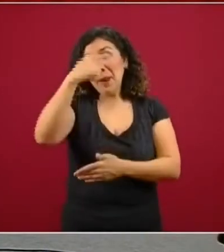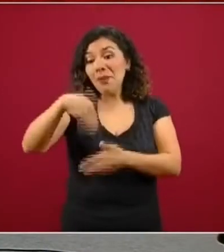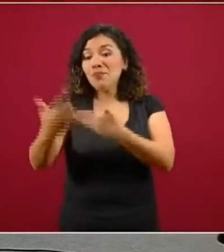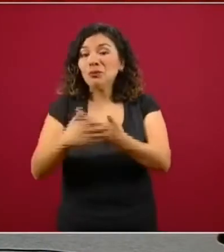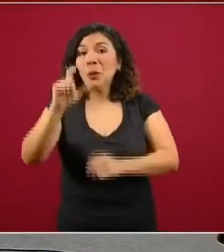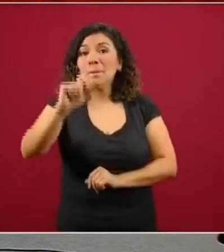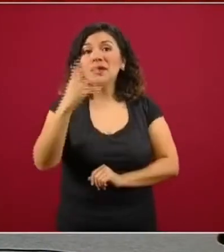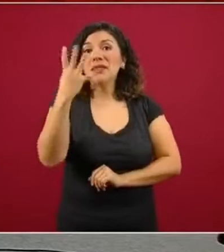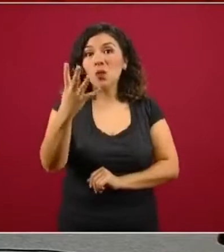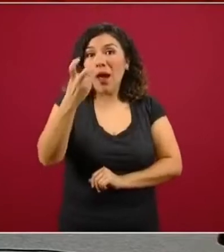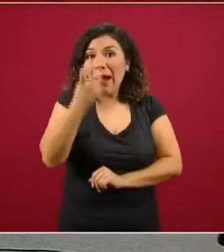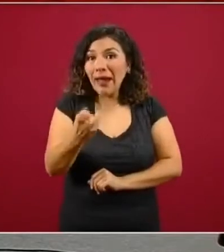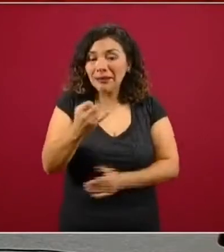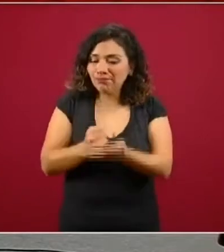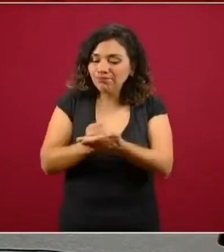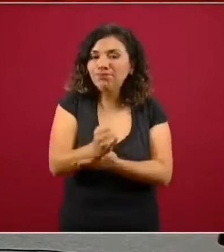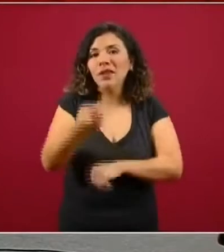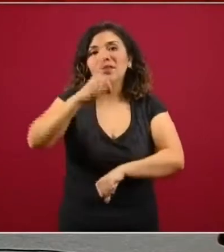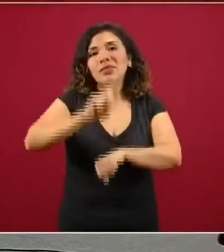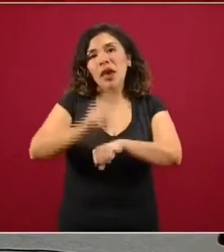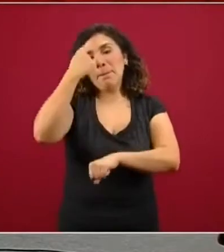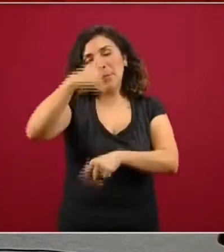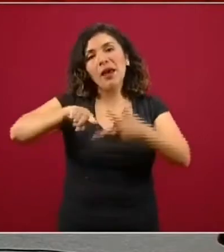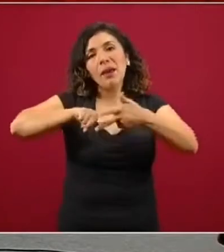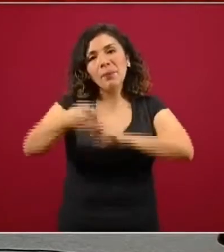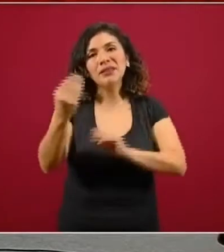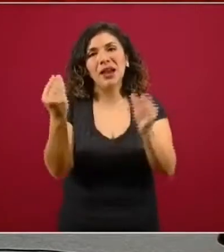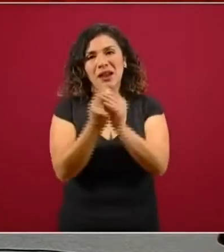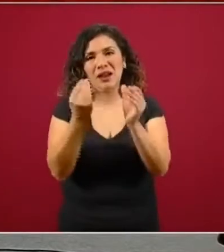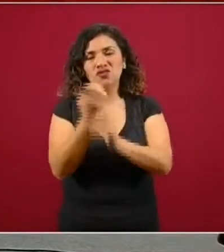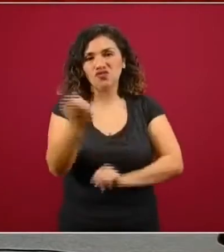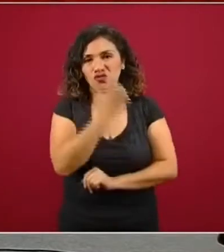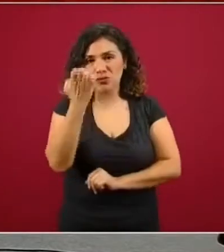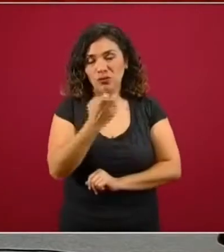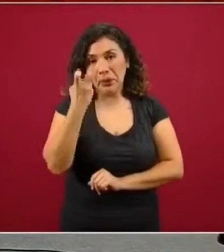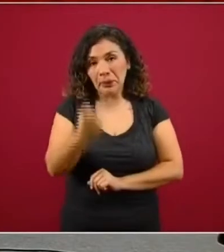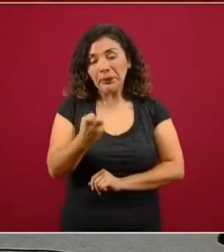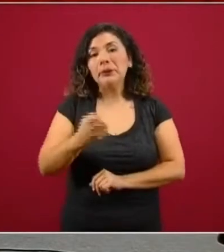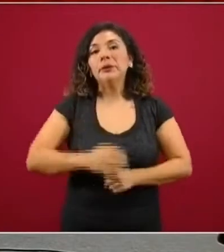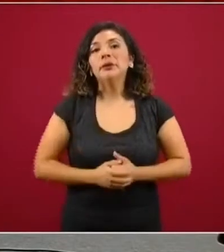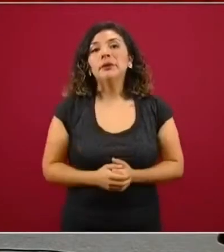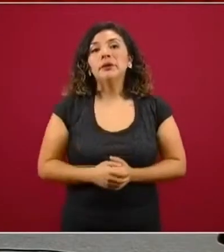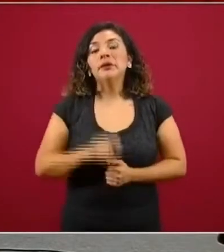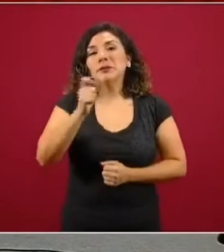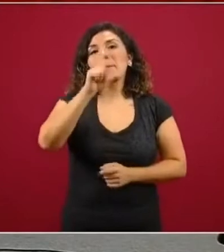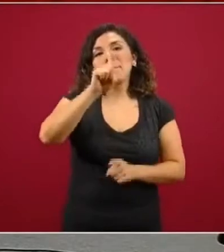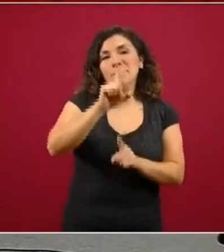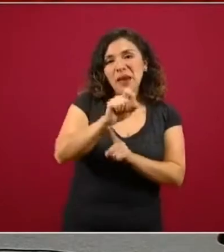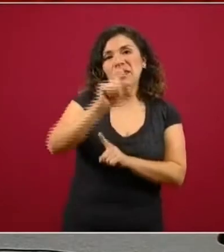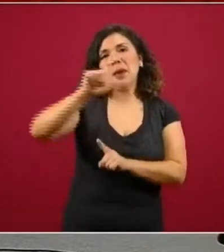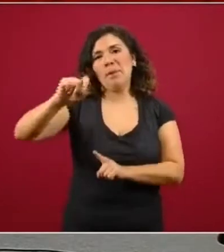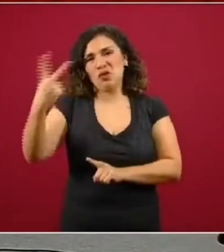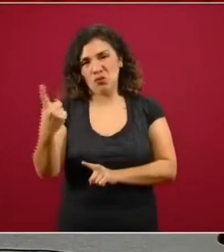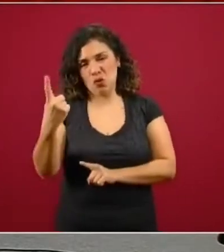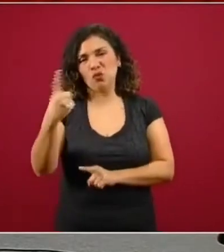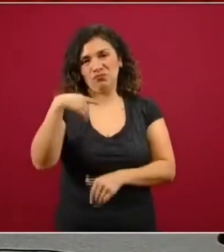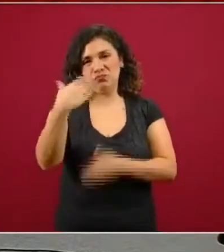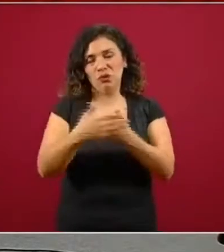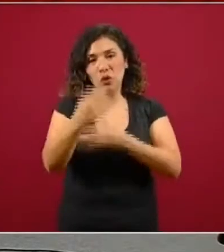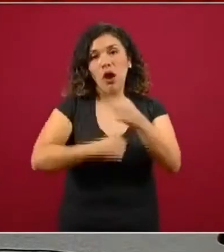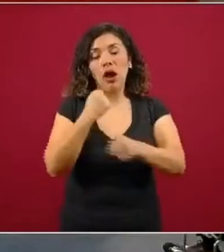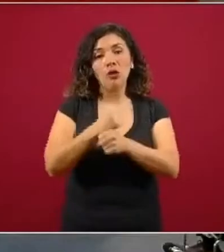24, que es el día del inicio de nuestro ciclo escolar 2021,